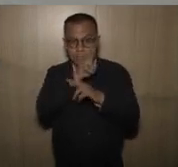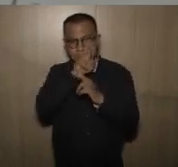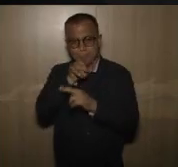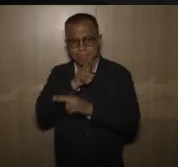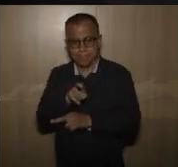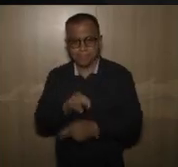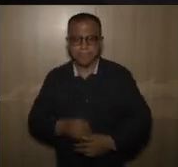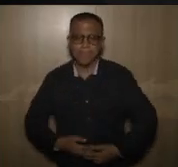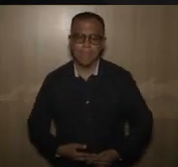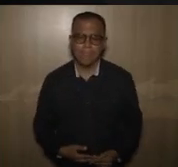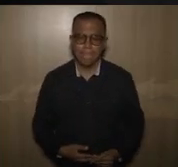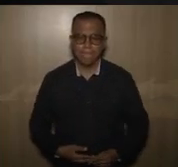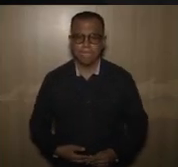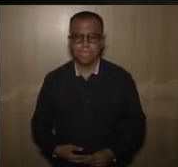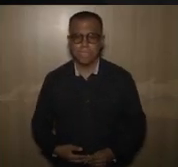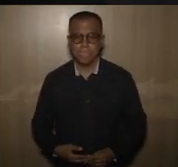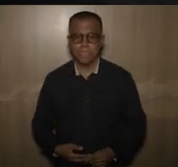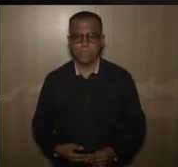respuestas.